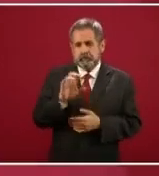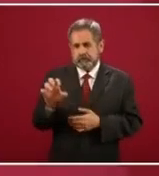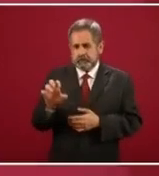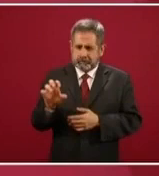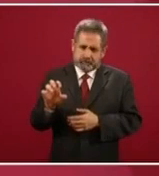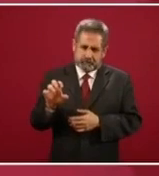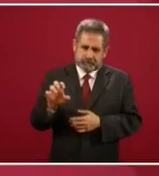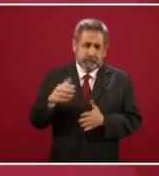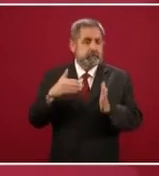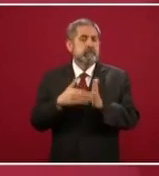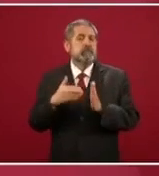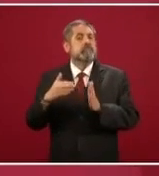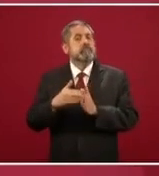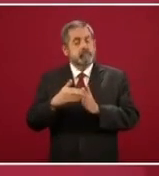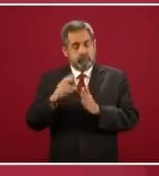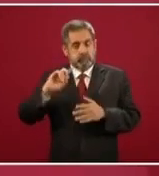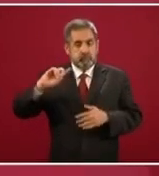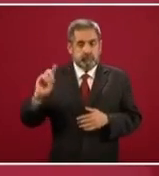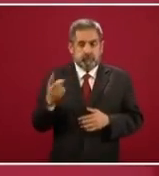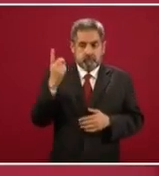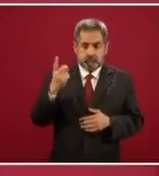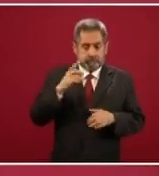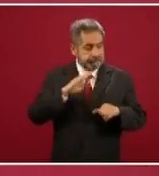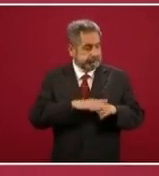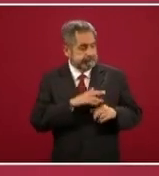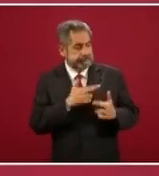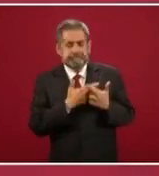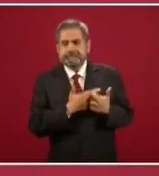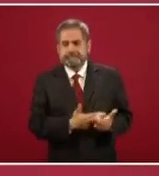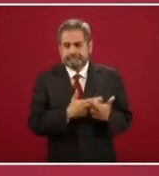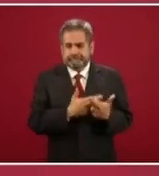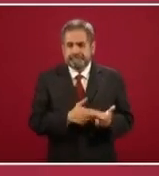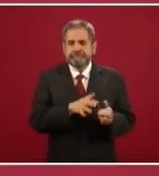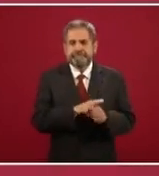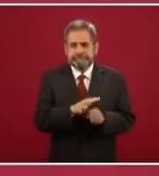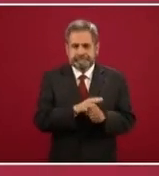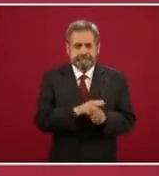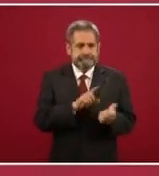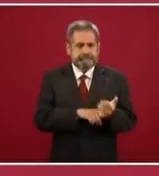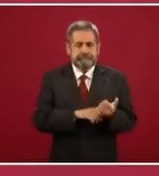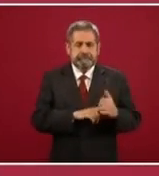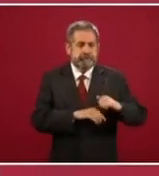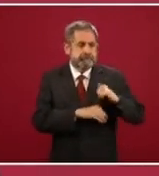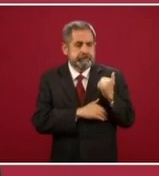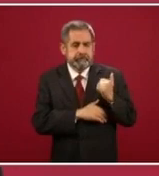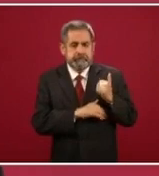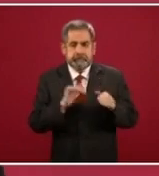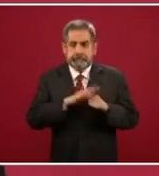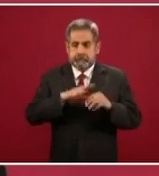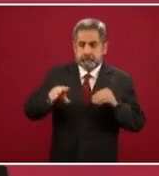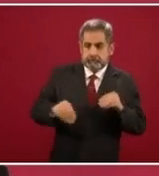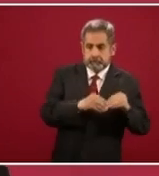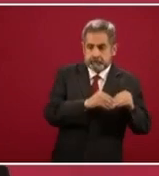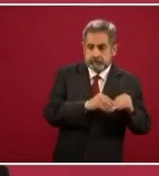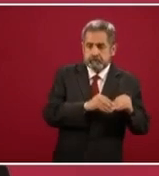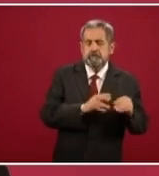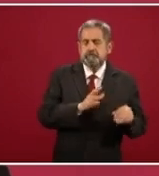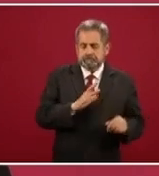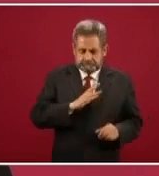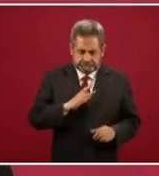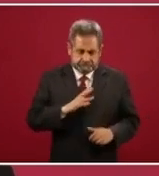10,500 millones de dólares de reservas adicionales.